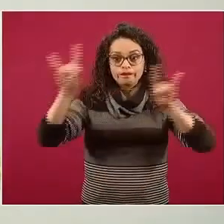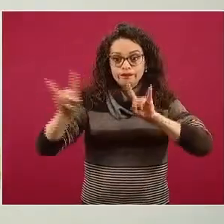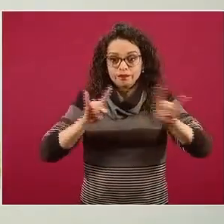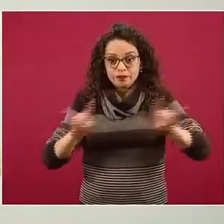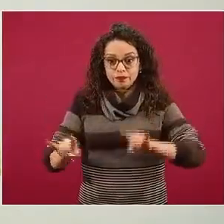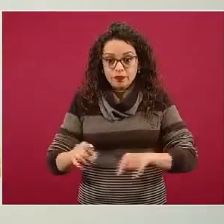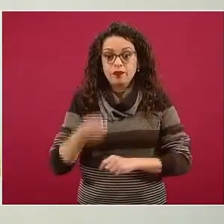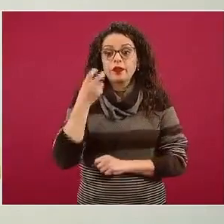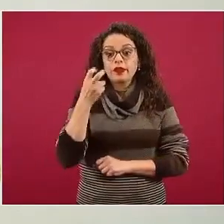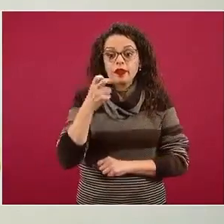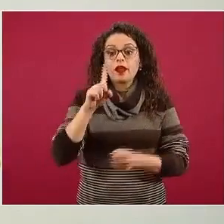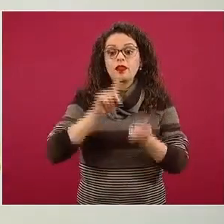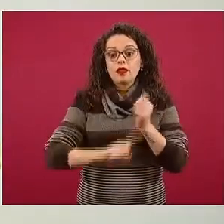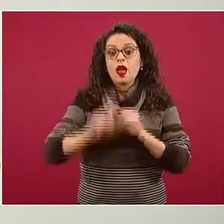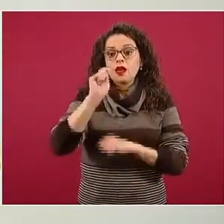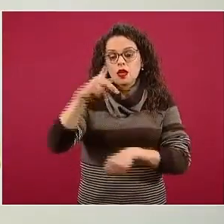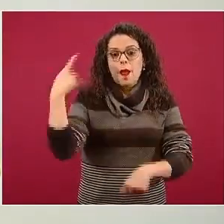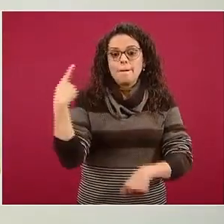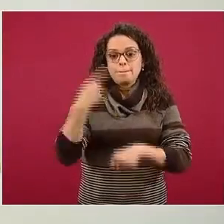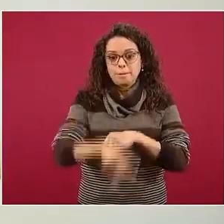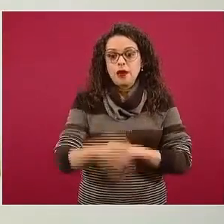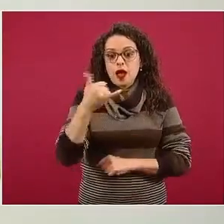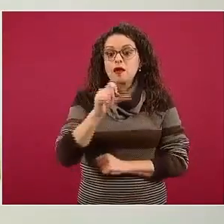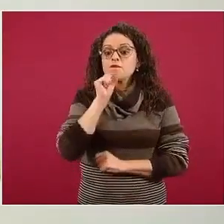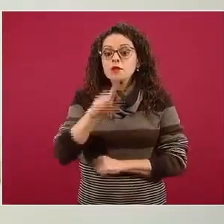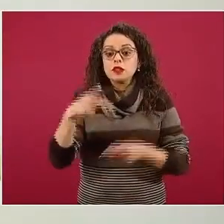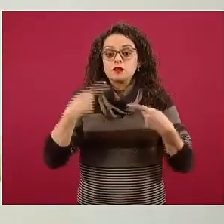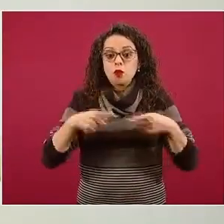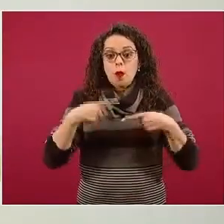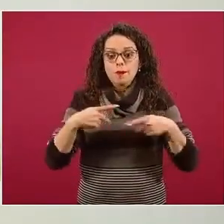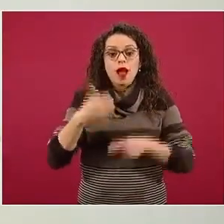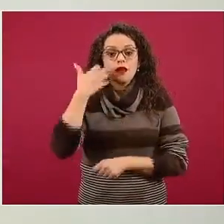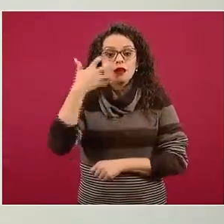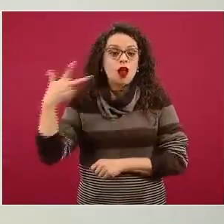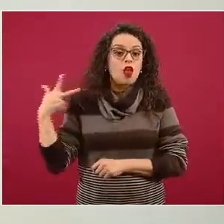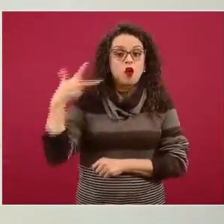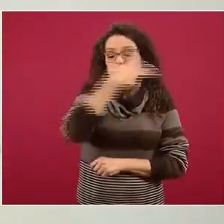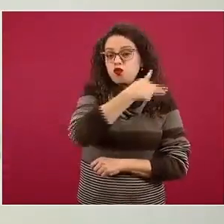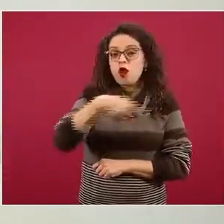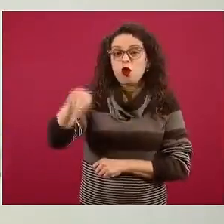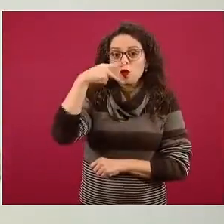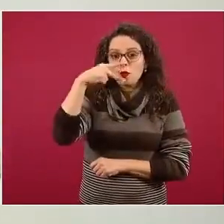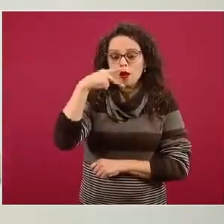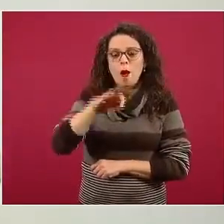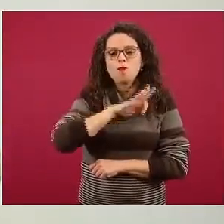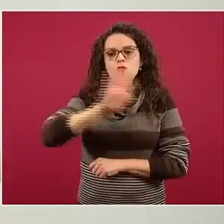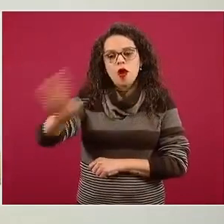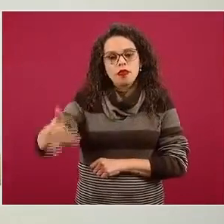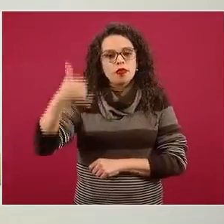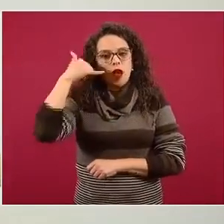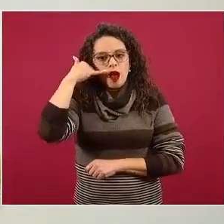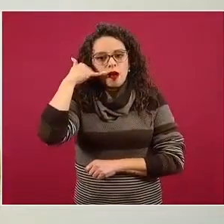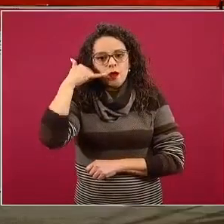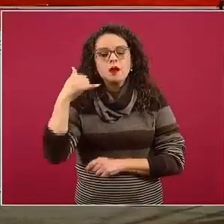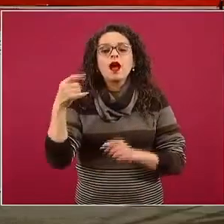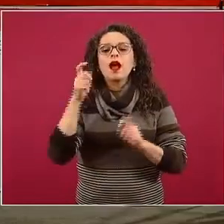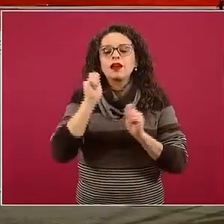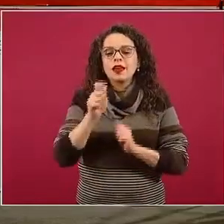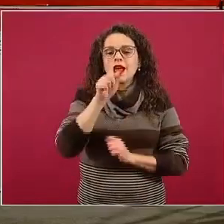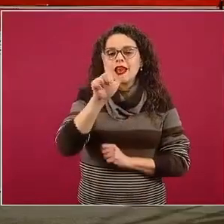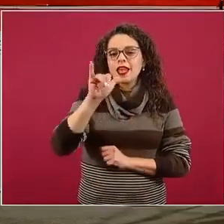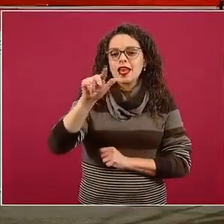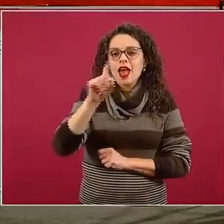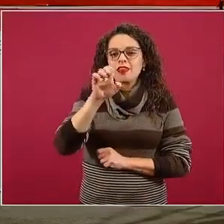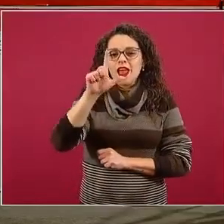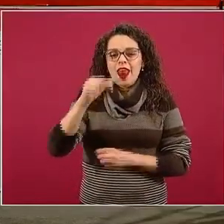que son los factores de riesgo y también invitamos a la gente que quiera dejar de fumar que se comunique a la línea de la vida del CONADIC.